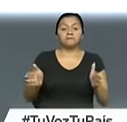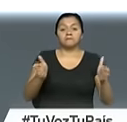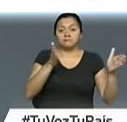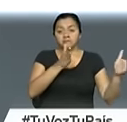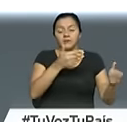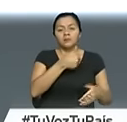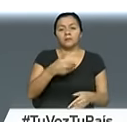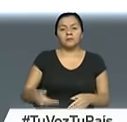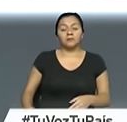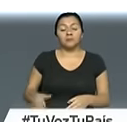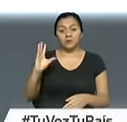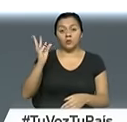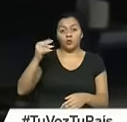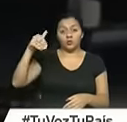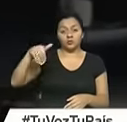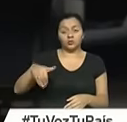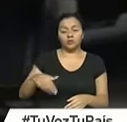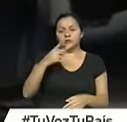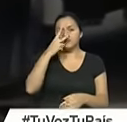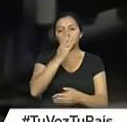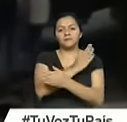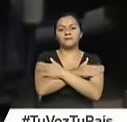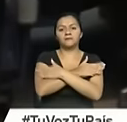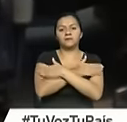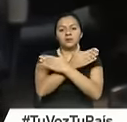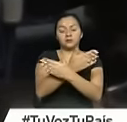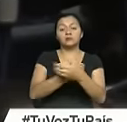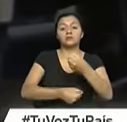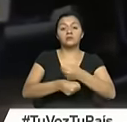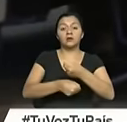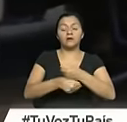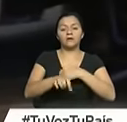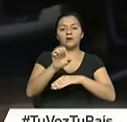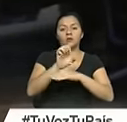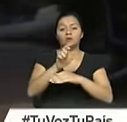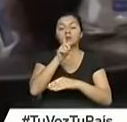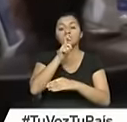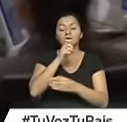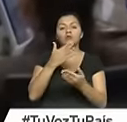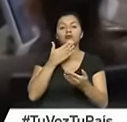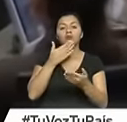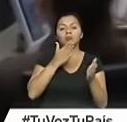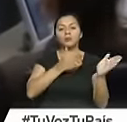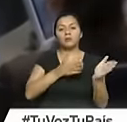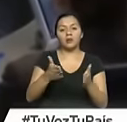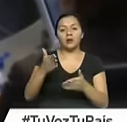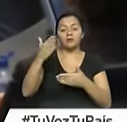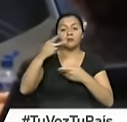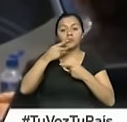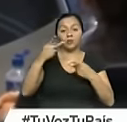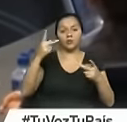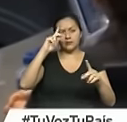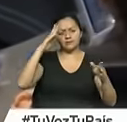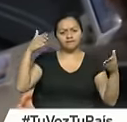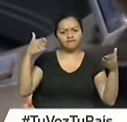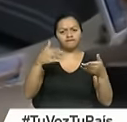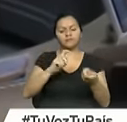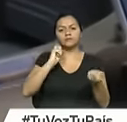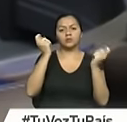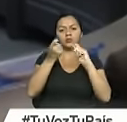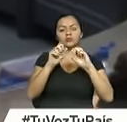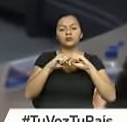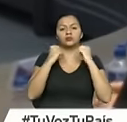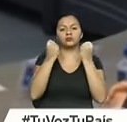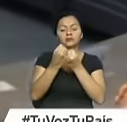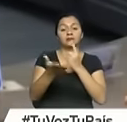presidente de UNASUR, Ernesto Samper, felicitó el accionar de Ecuador, el cual a través de políticas públicas enfocadas al cambio social